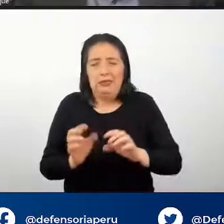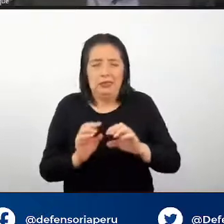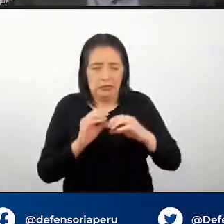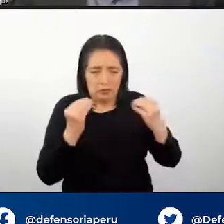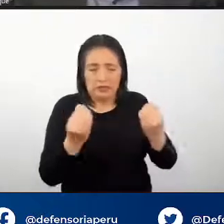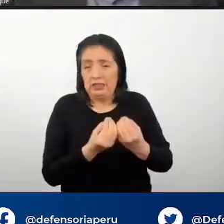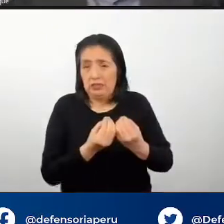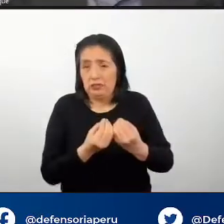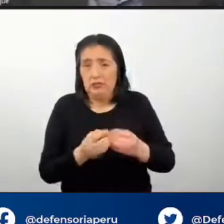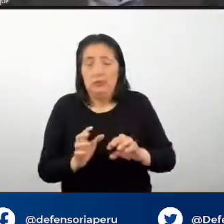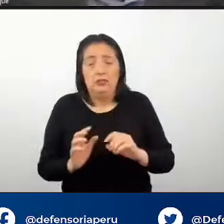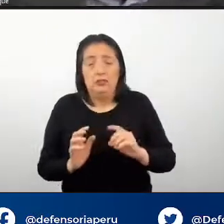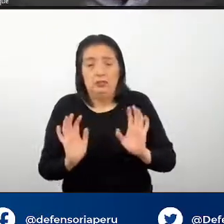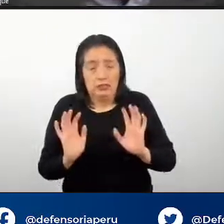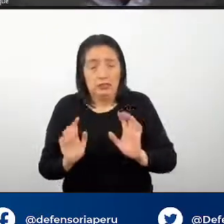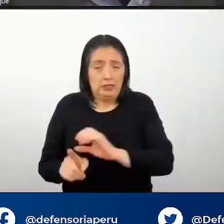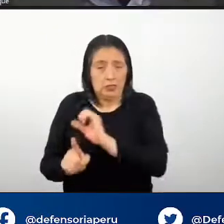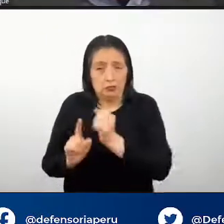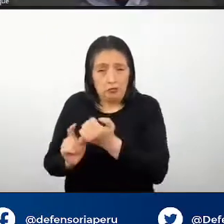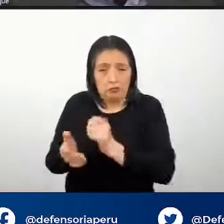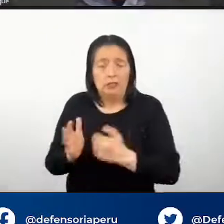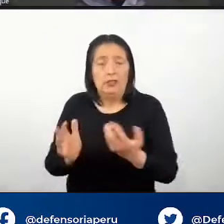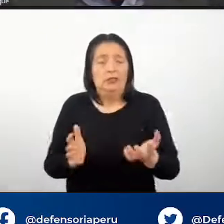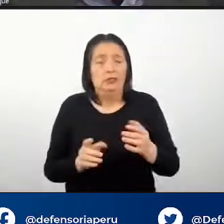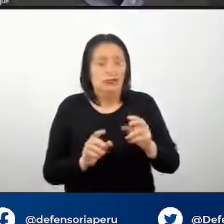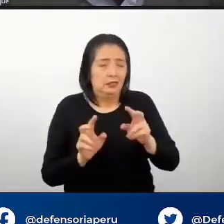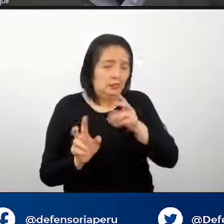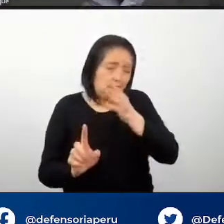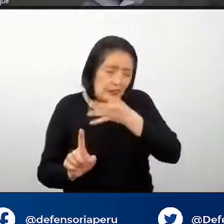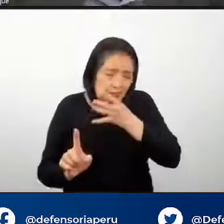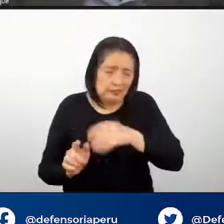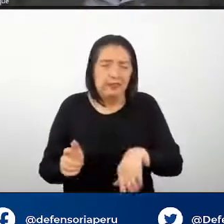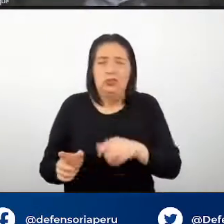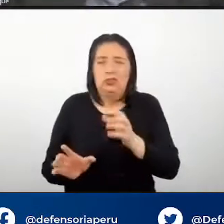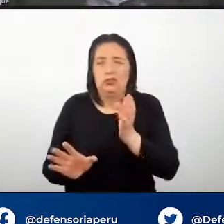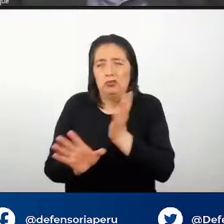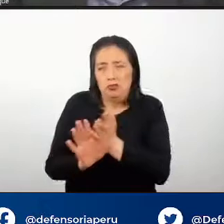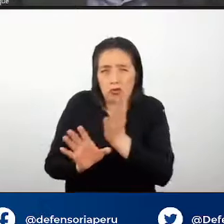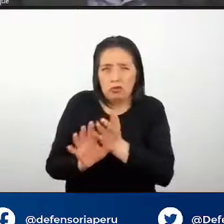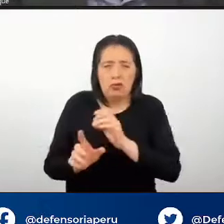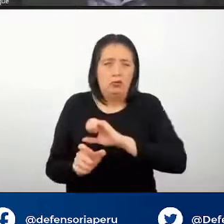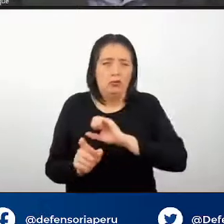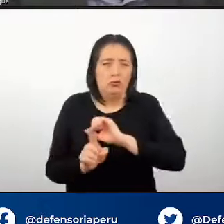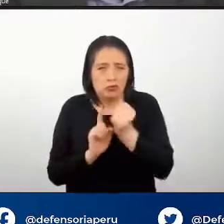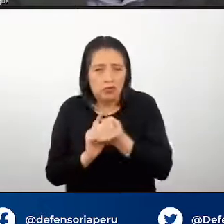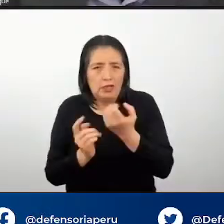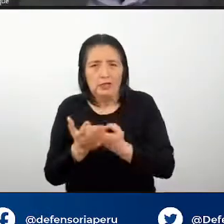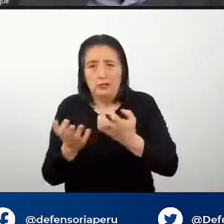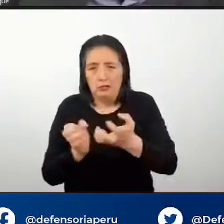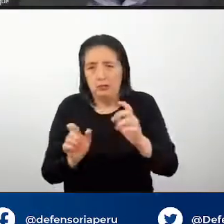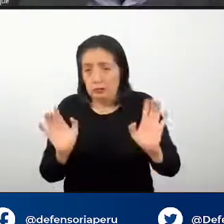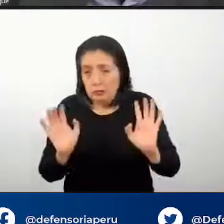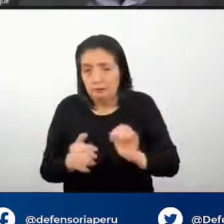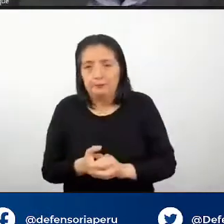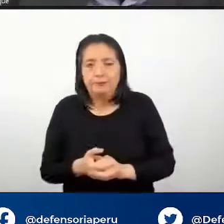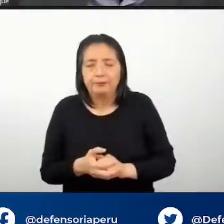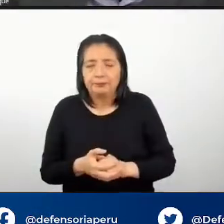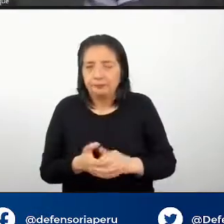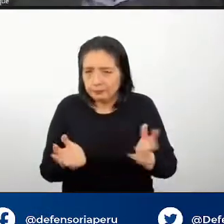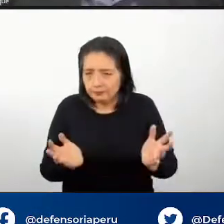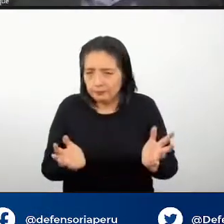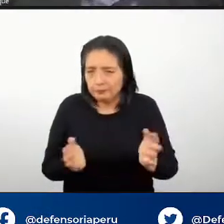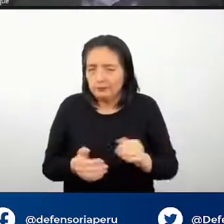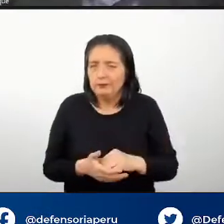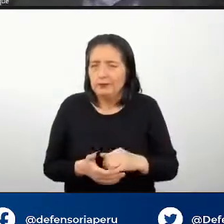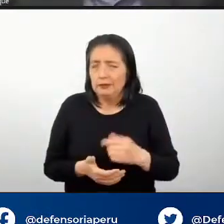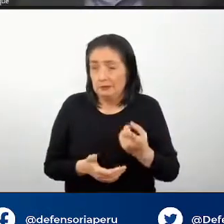nuestra situación social, psicológica, económica, etc. Y evidentemente lo